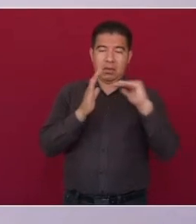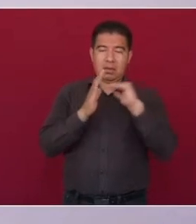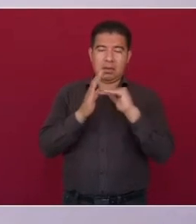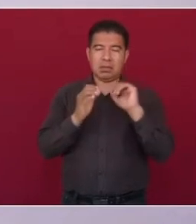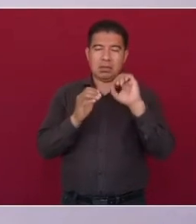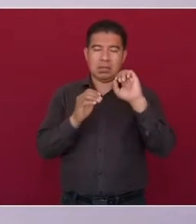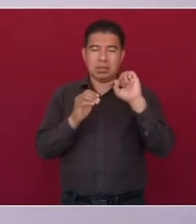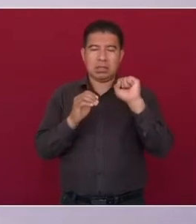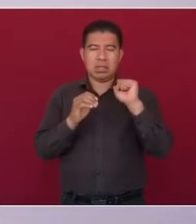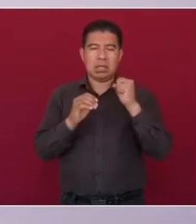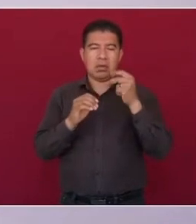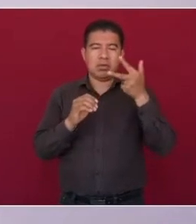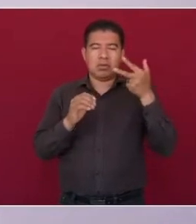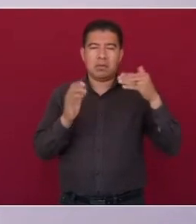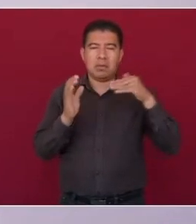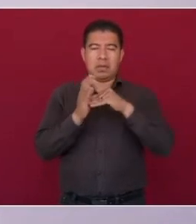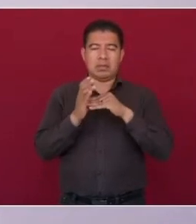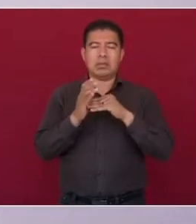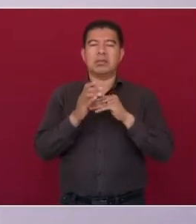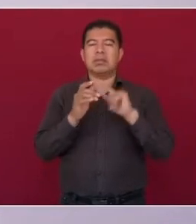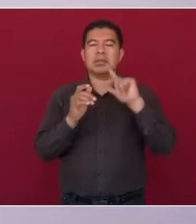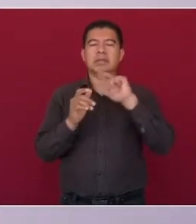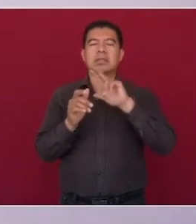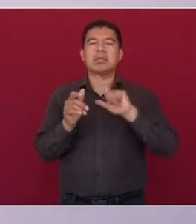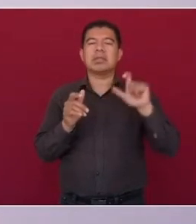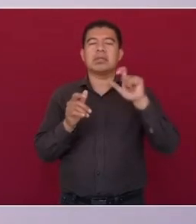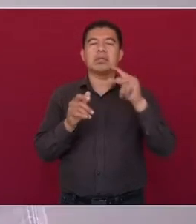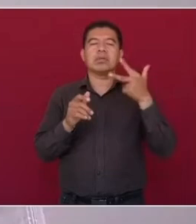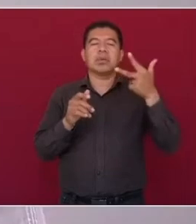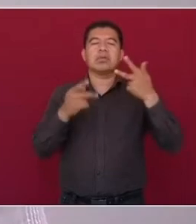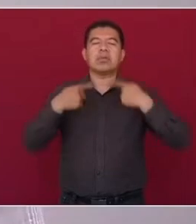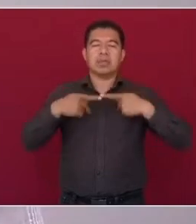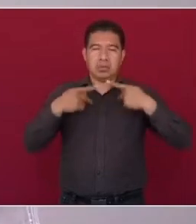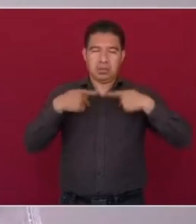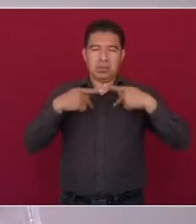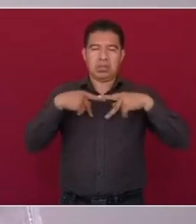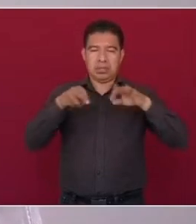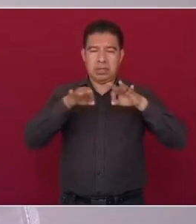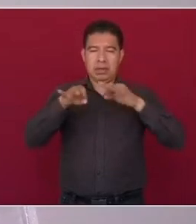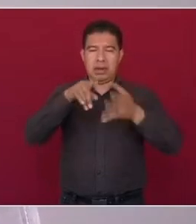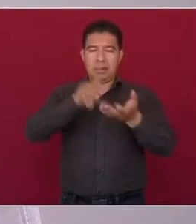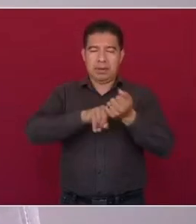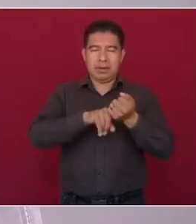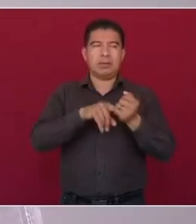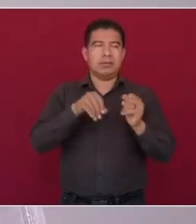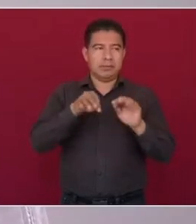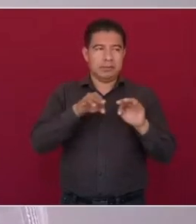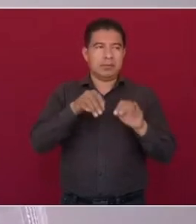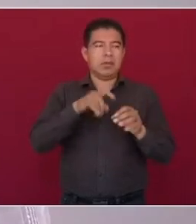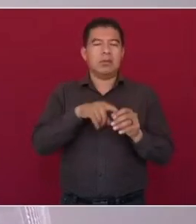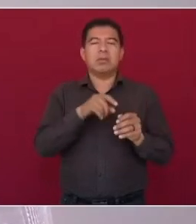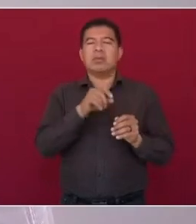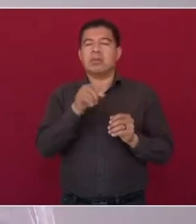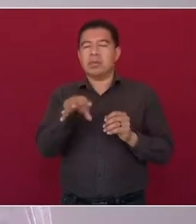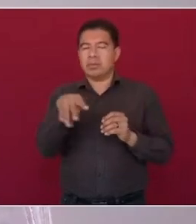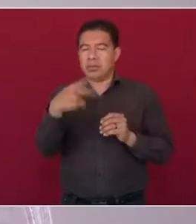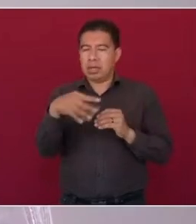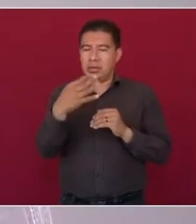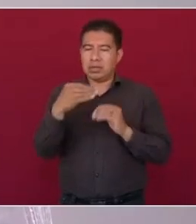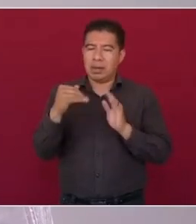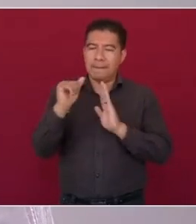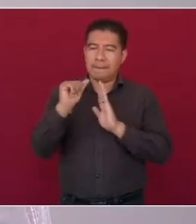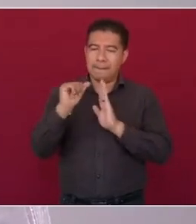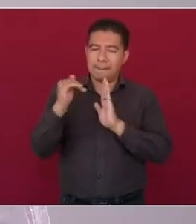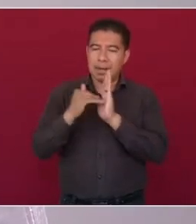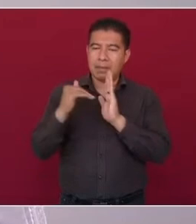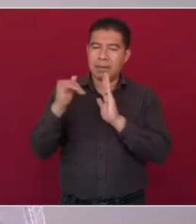21.068.708 trabajadores con un salario promedio de 14.600 pesos mensuales. El salario